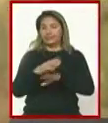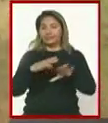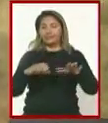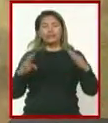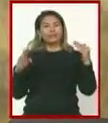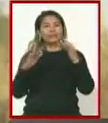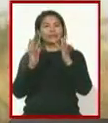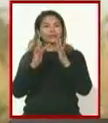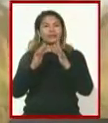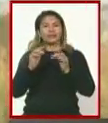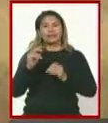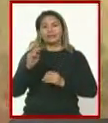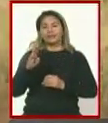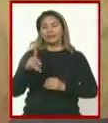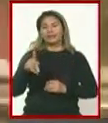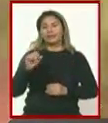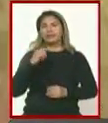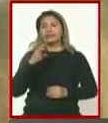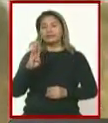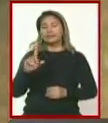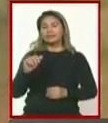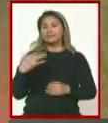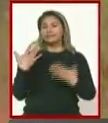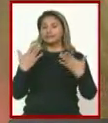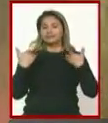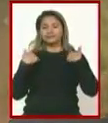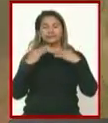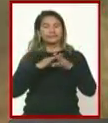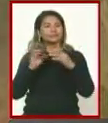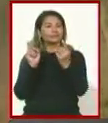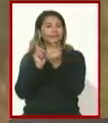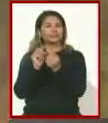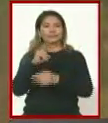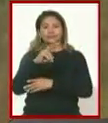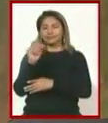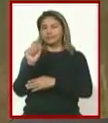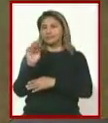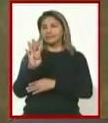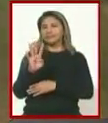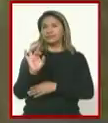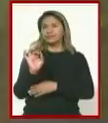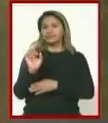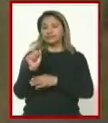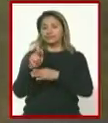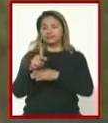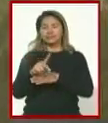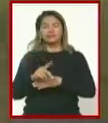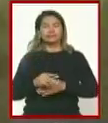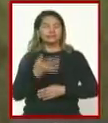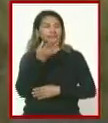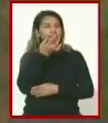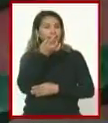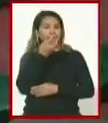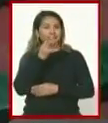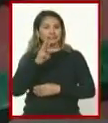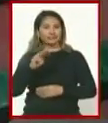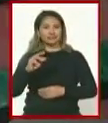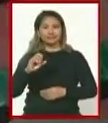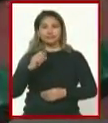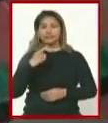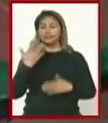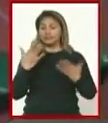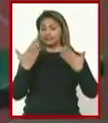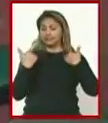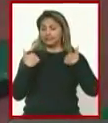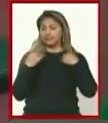la carretera que une Puerto Busch con Puerto Suárez dio como resultado el hallazgo de 249 kilos con 390 gramos de marihuana,